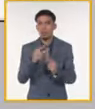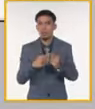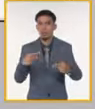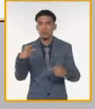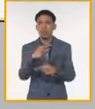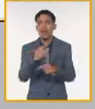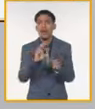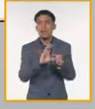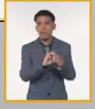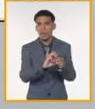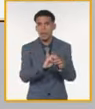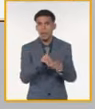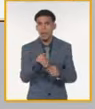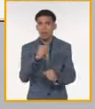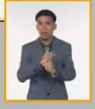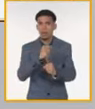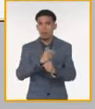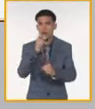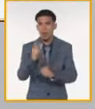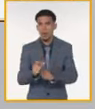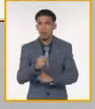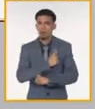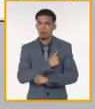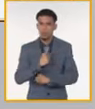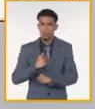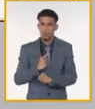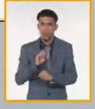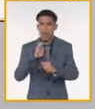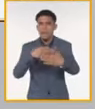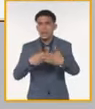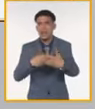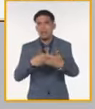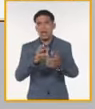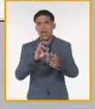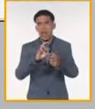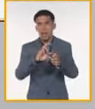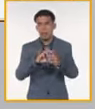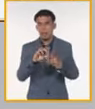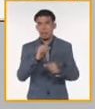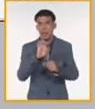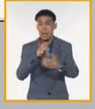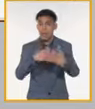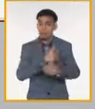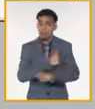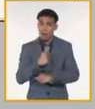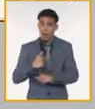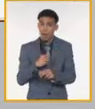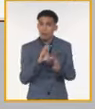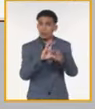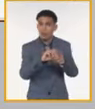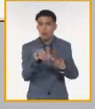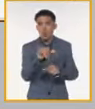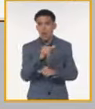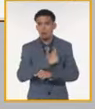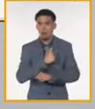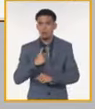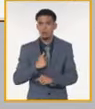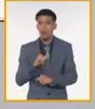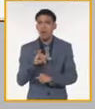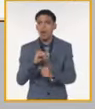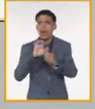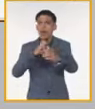Estatal que incluye trabajadores por cuenta propia cooperativas no agropecuarias micro Peas y medianas empresas y también las formas productivas